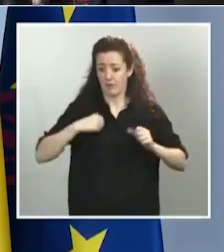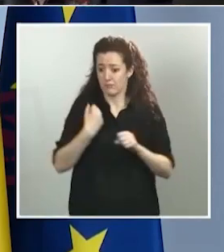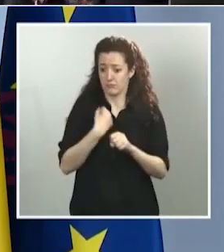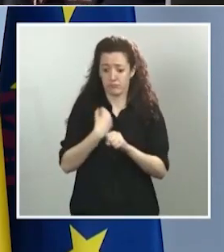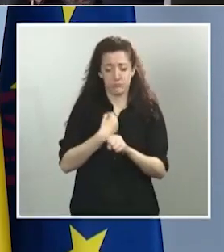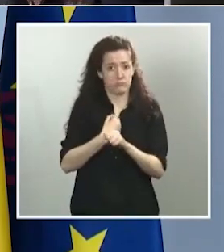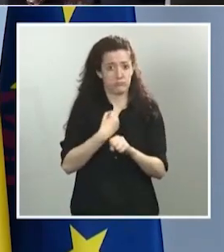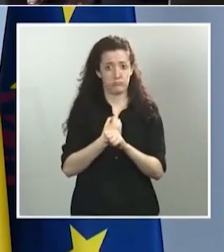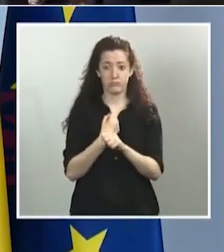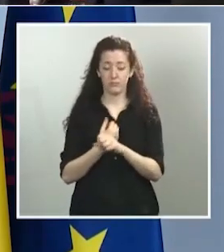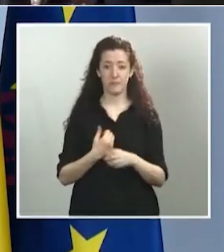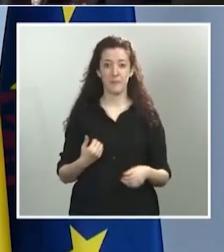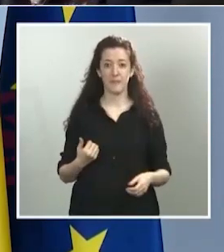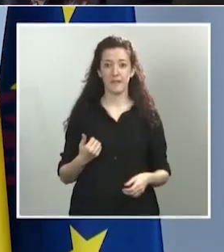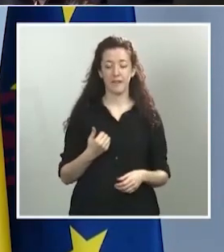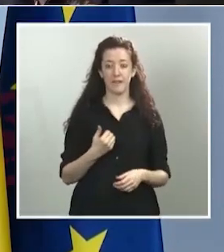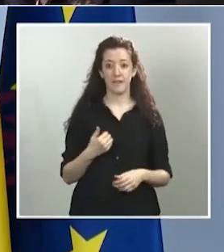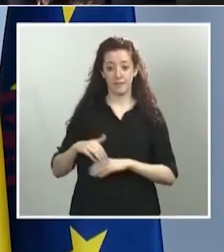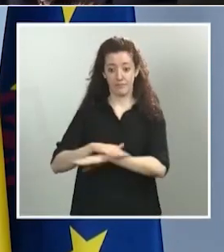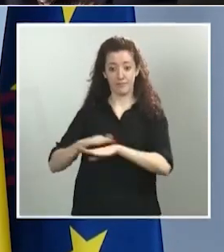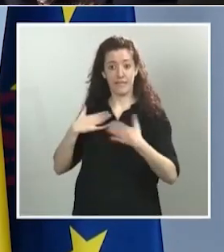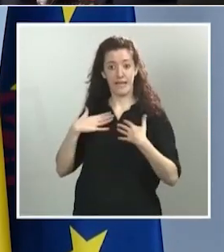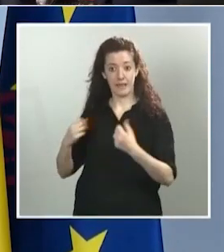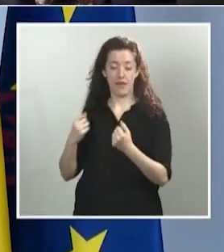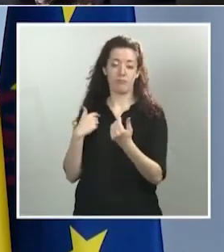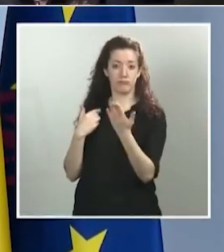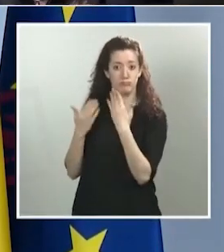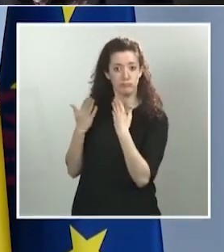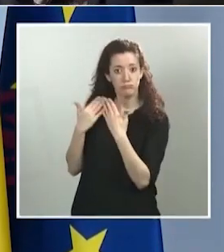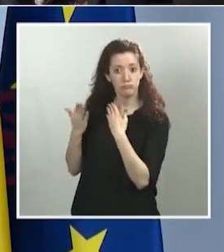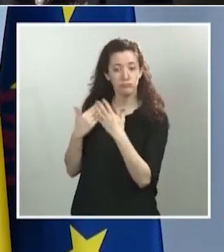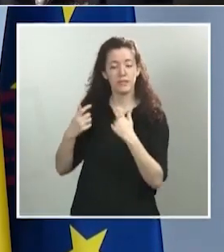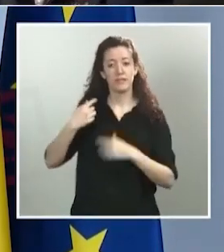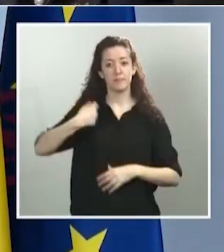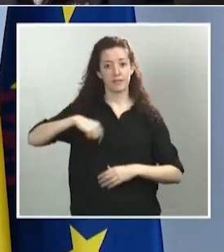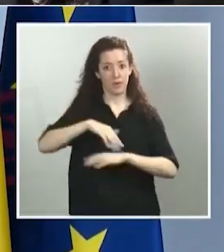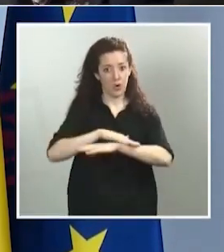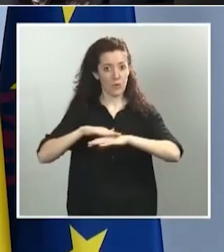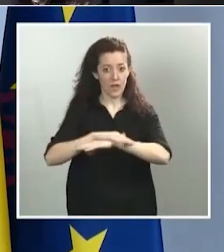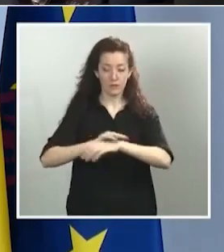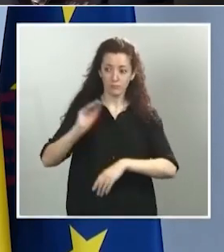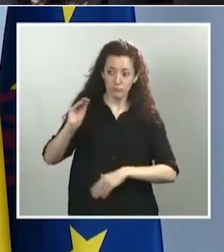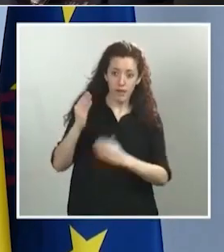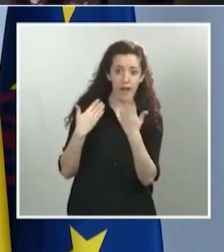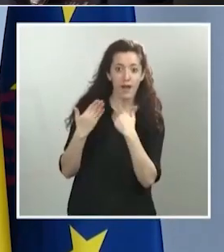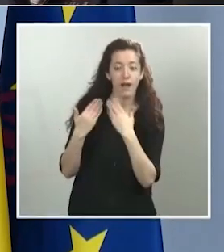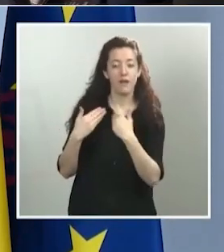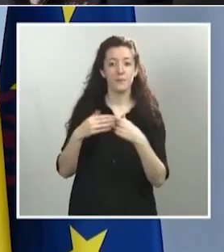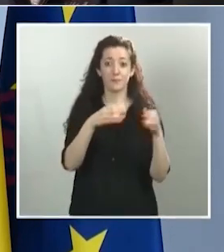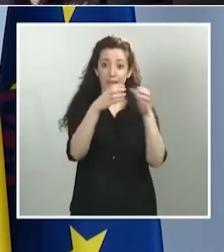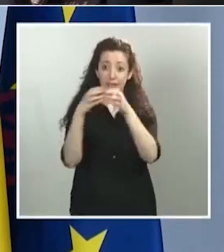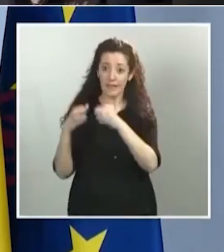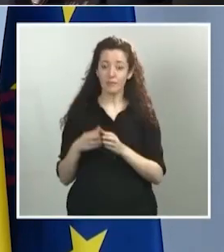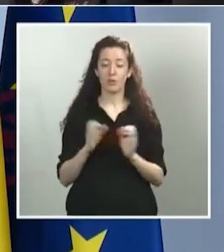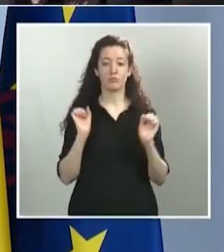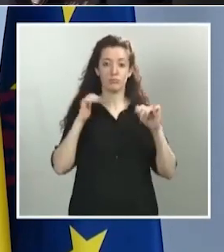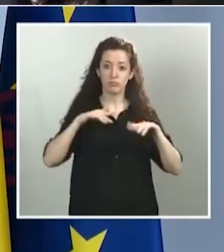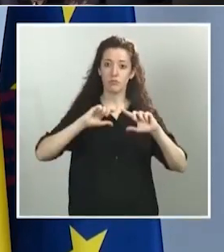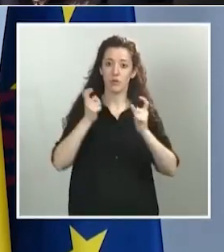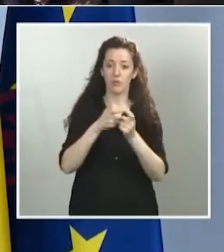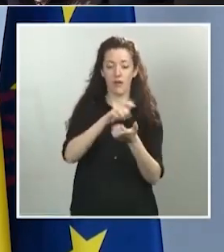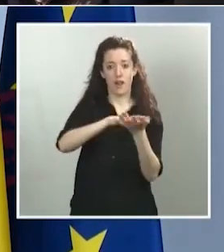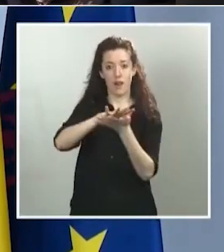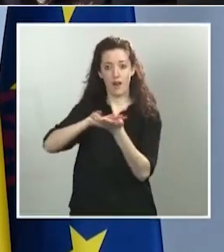sicarios de los medios de imposición ideológica y eso eeuu preocupa porque al final es un aliado que no se pueden fiar